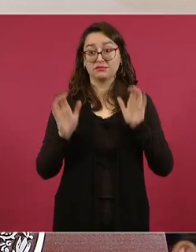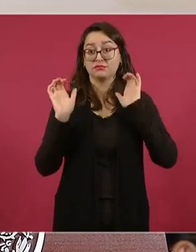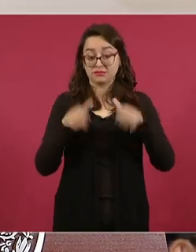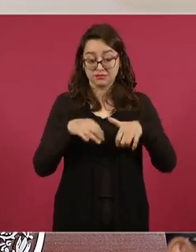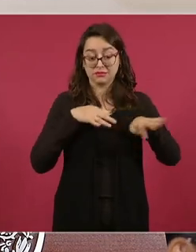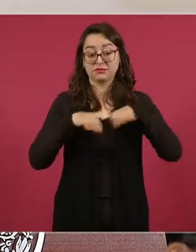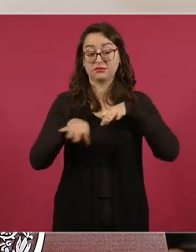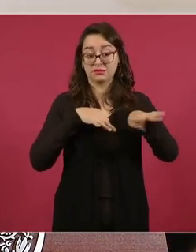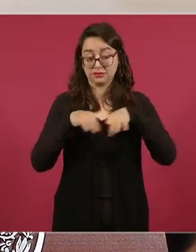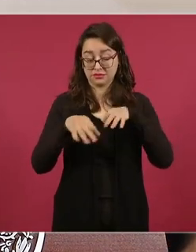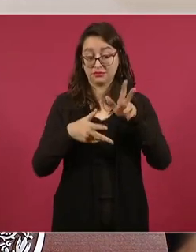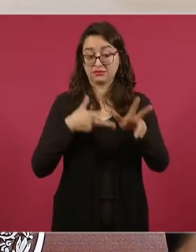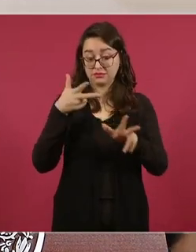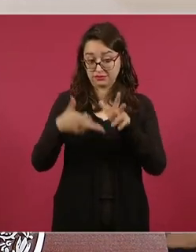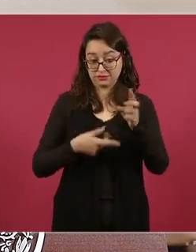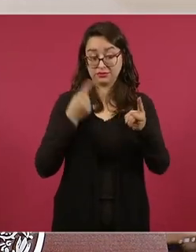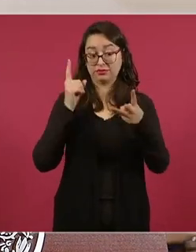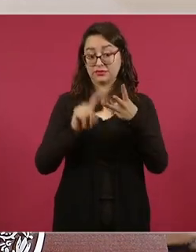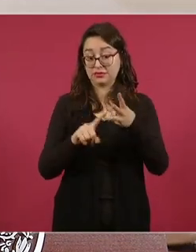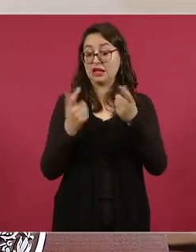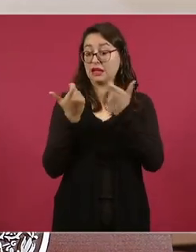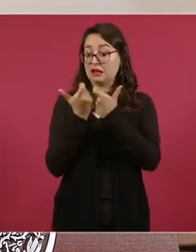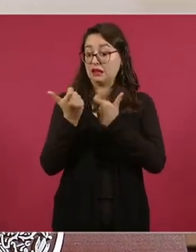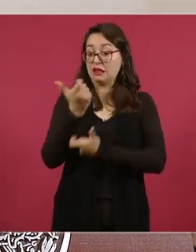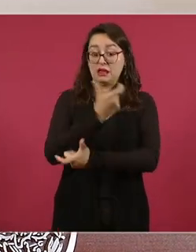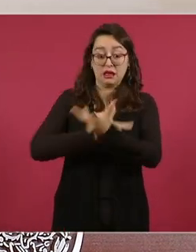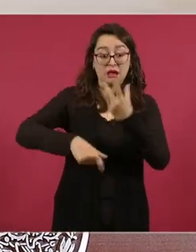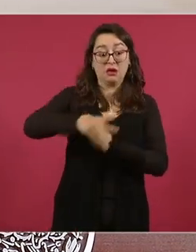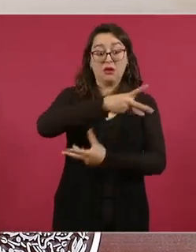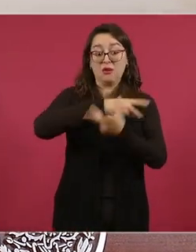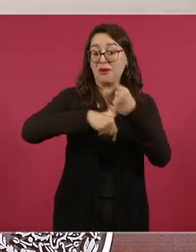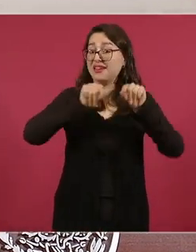es reactivar la economía de todo el país,